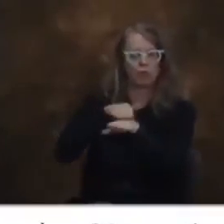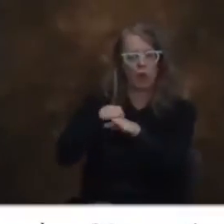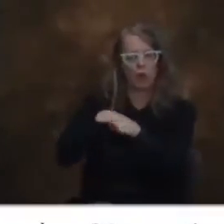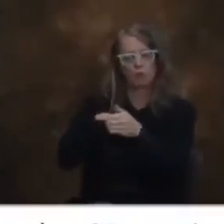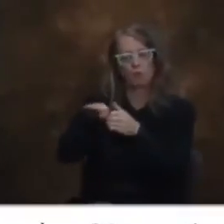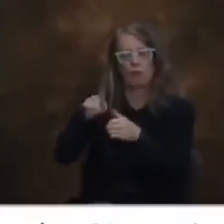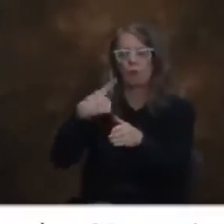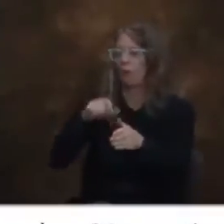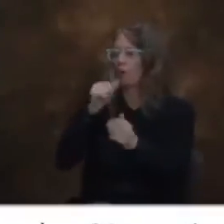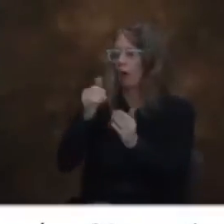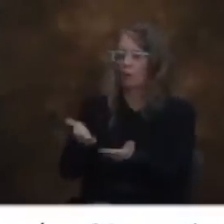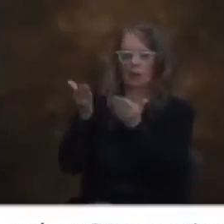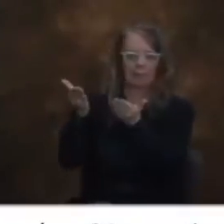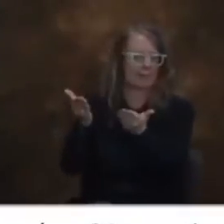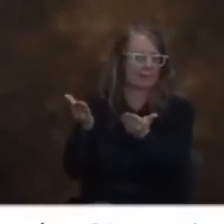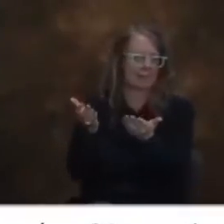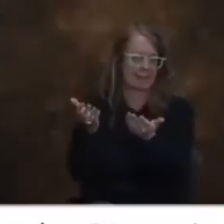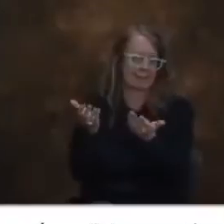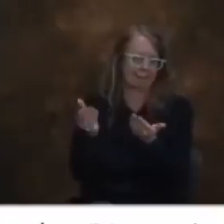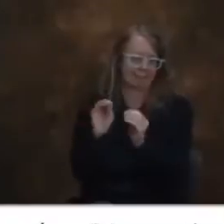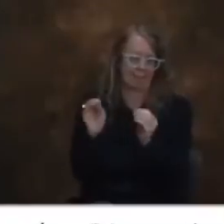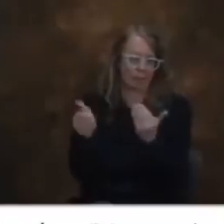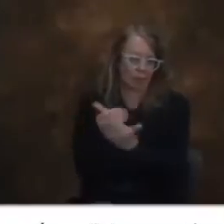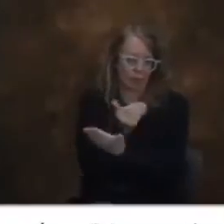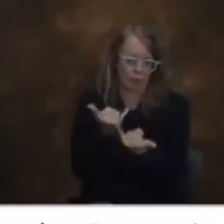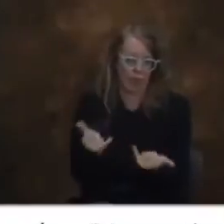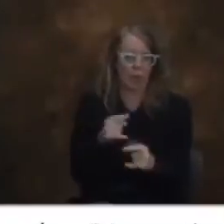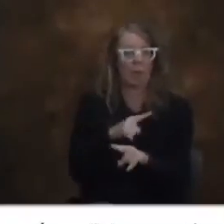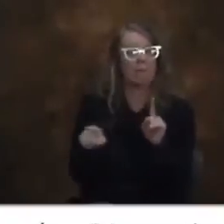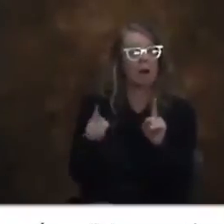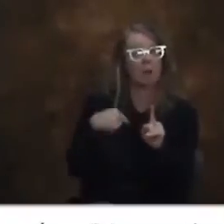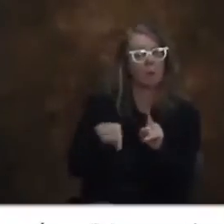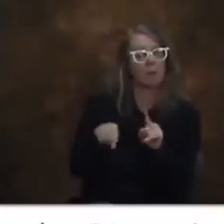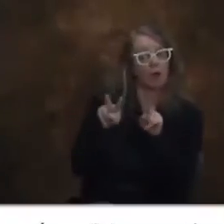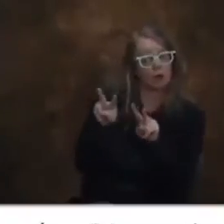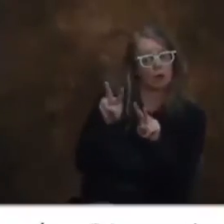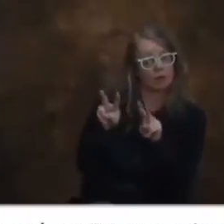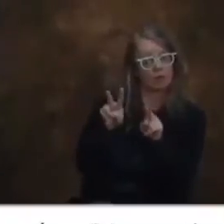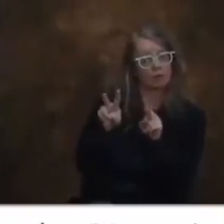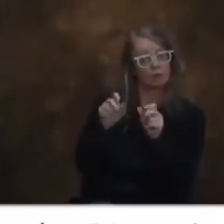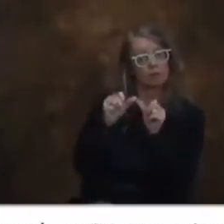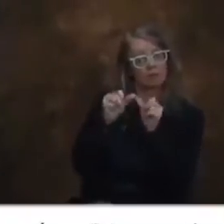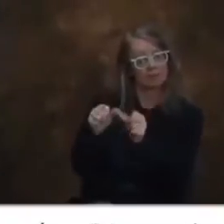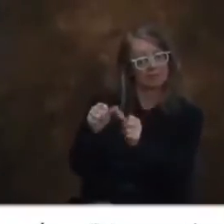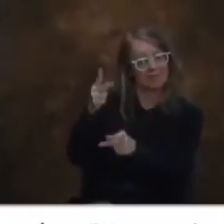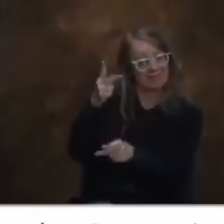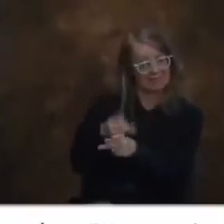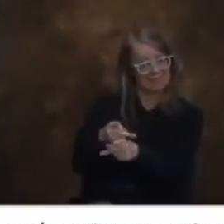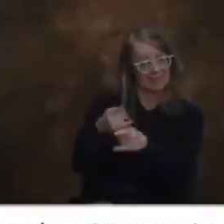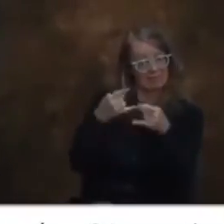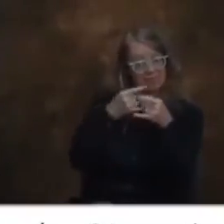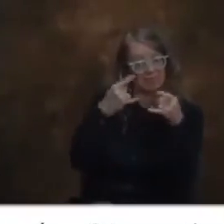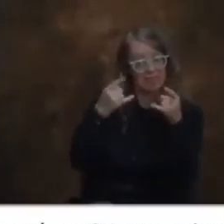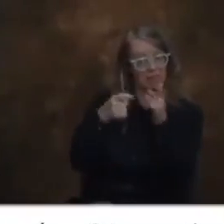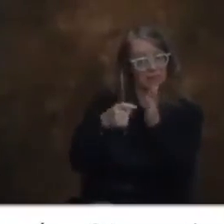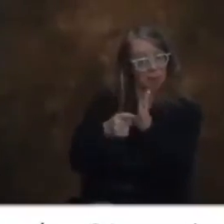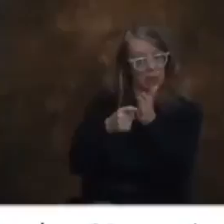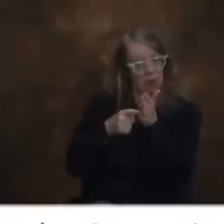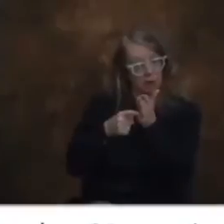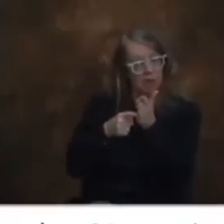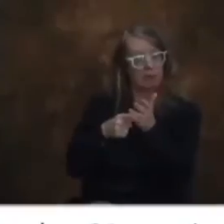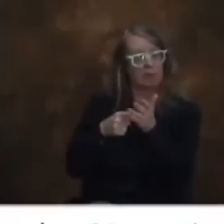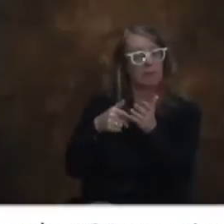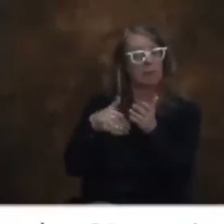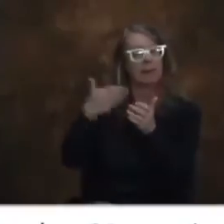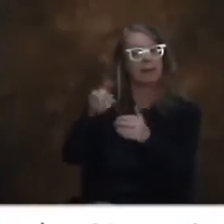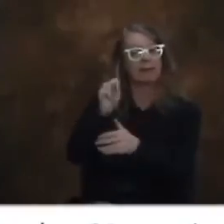buscaremos vamos a revisar y evaluar las es la necesidad de extender el requisito descubrimientos faciales en la reunión de 25 21 de